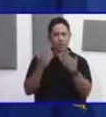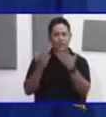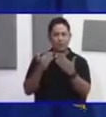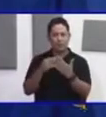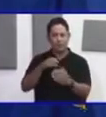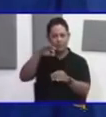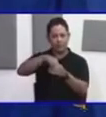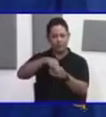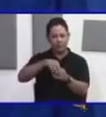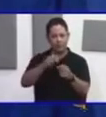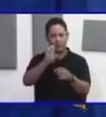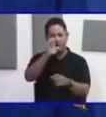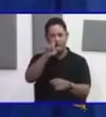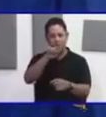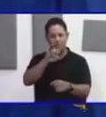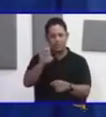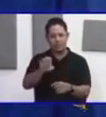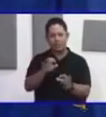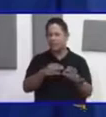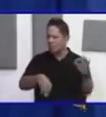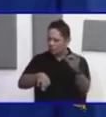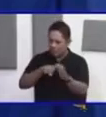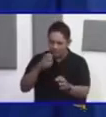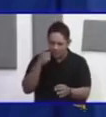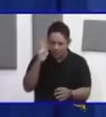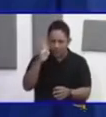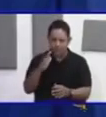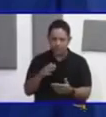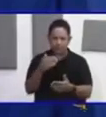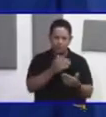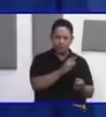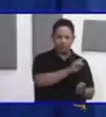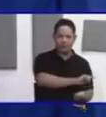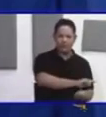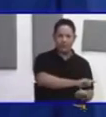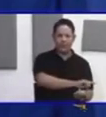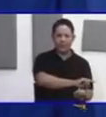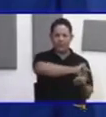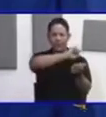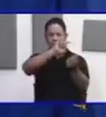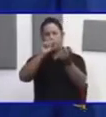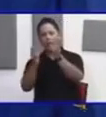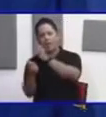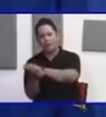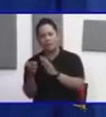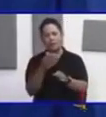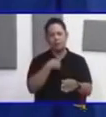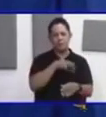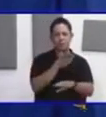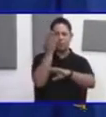empresa social del Estado, que es muy importante para poder hacer la transición que habíamos propuesto.